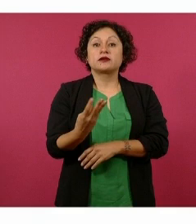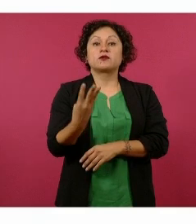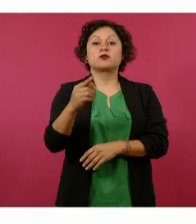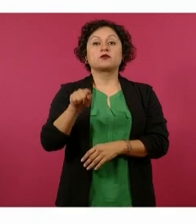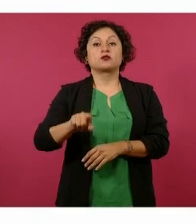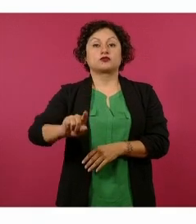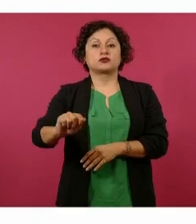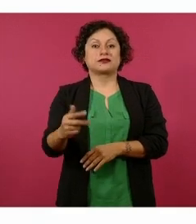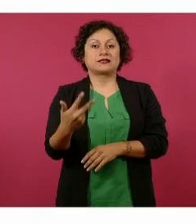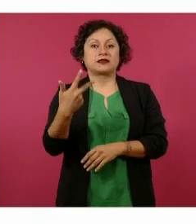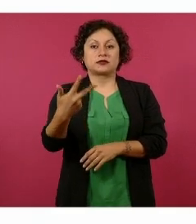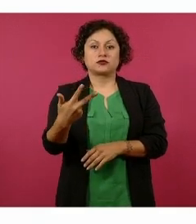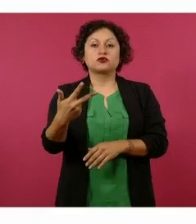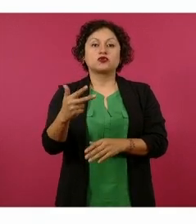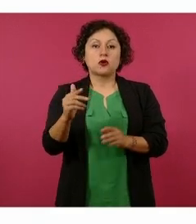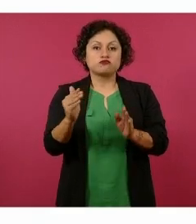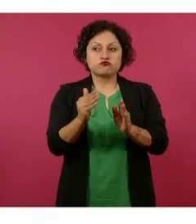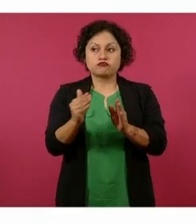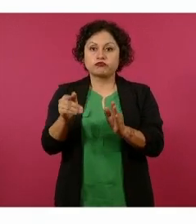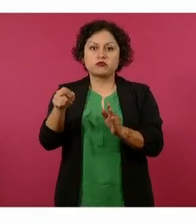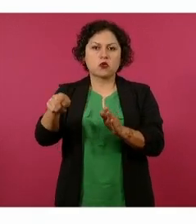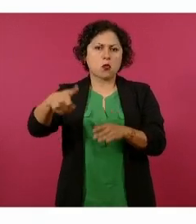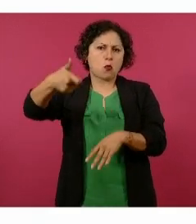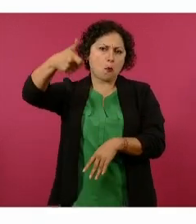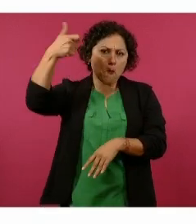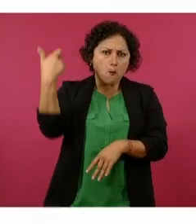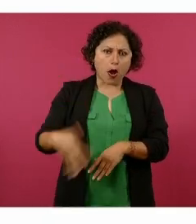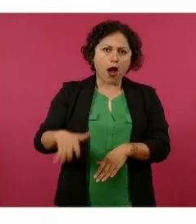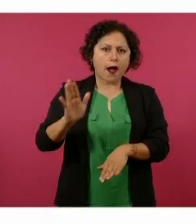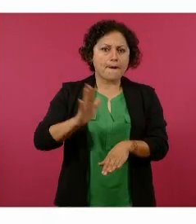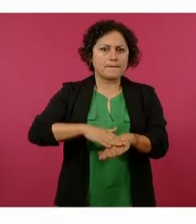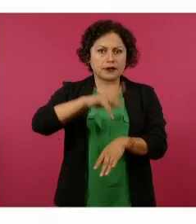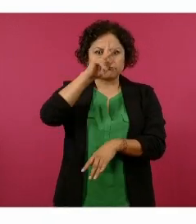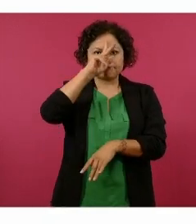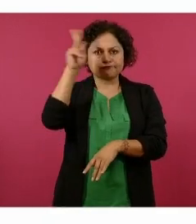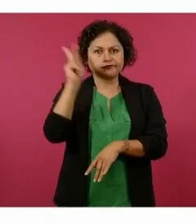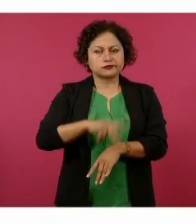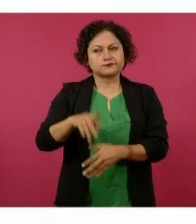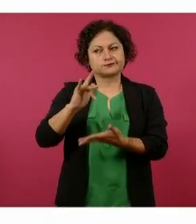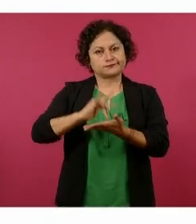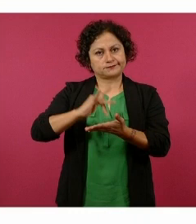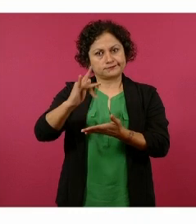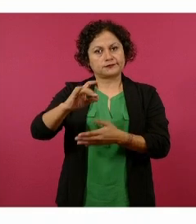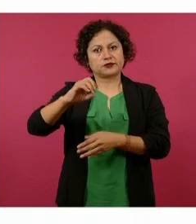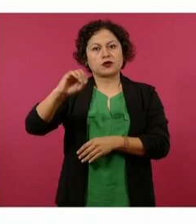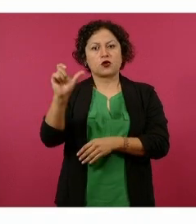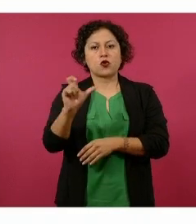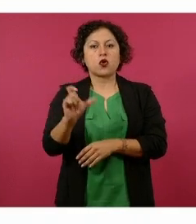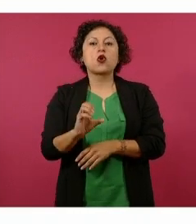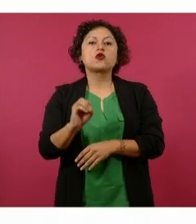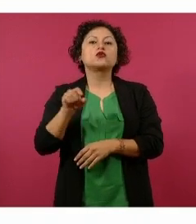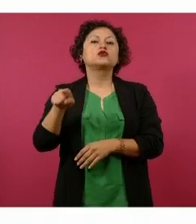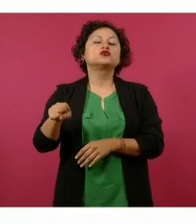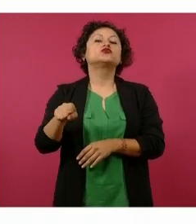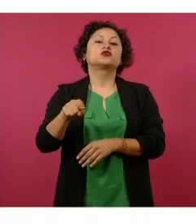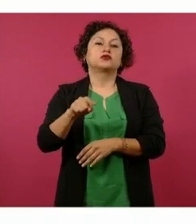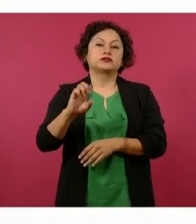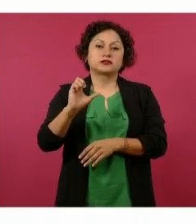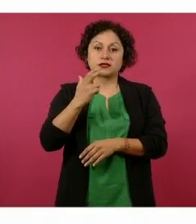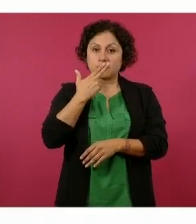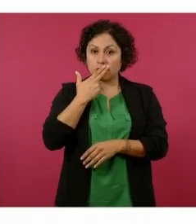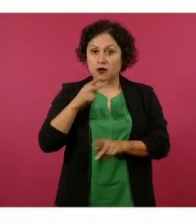78 centavos. Está dentro de las más baratas que encontramos. Agradecemos también a Oxxo. Comet Fuel en Ahumada, Chihuahua,